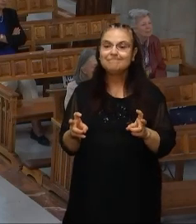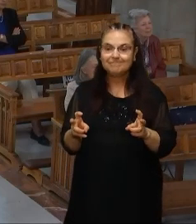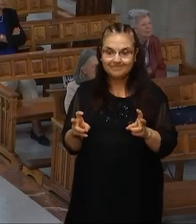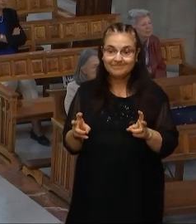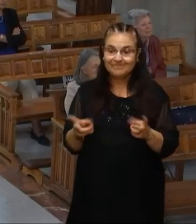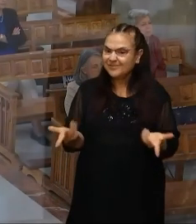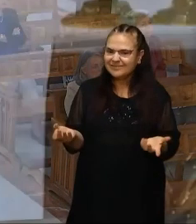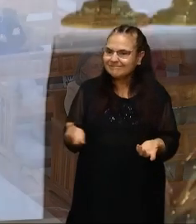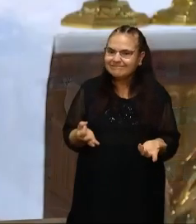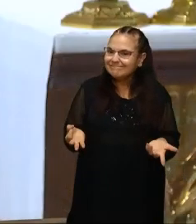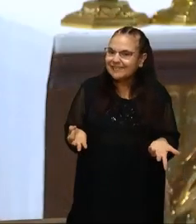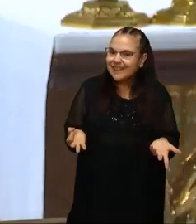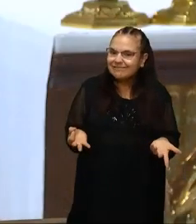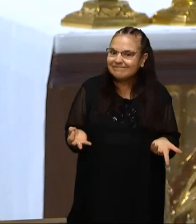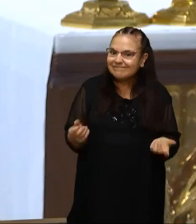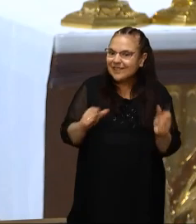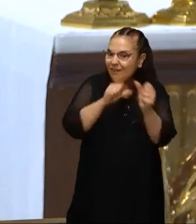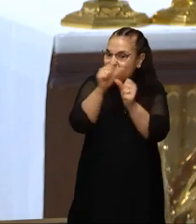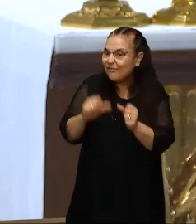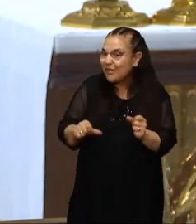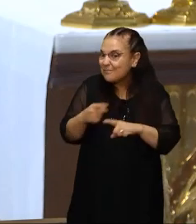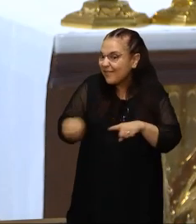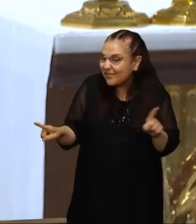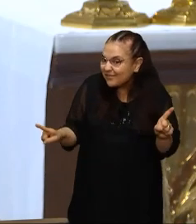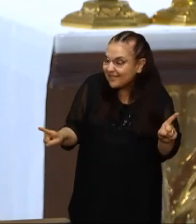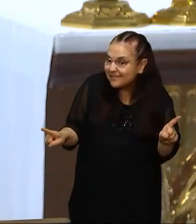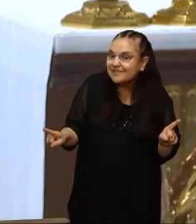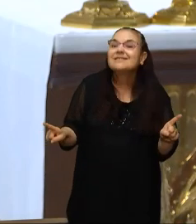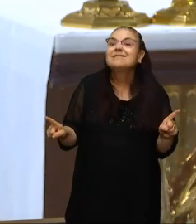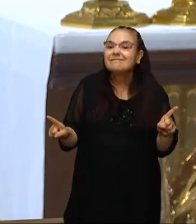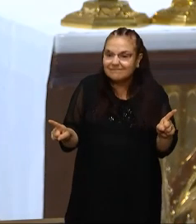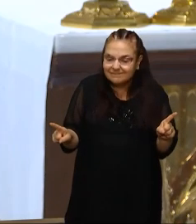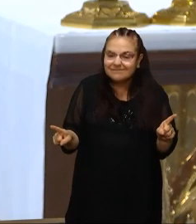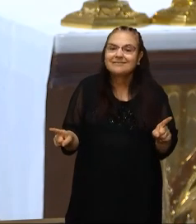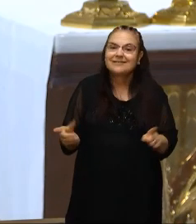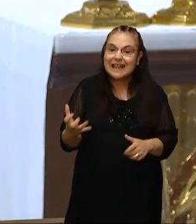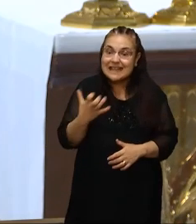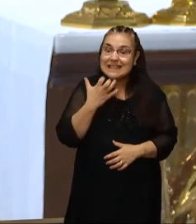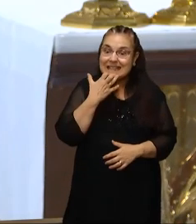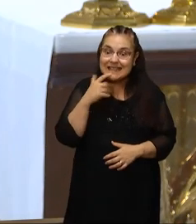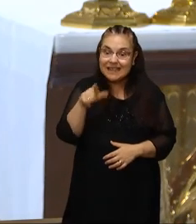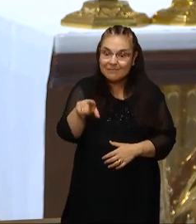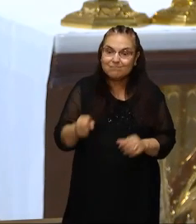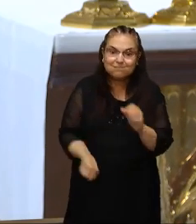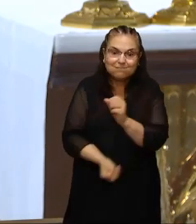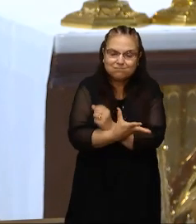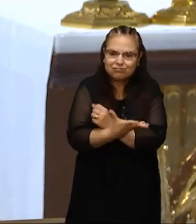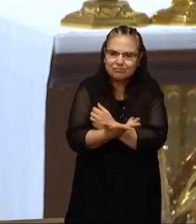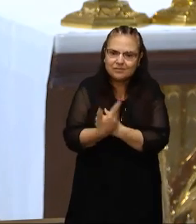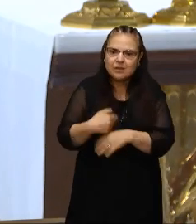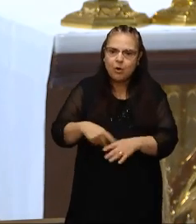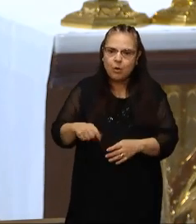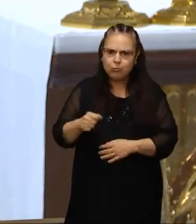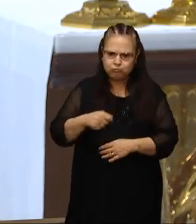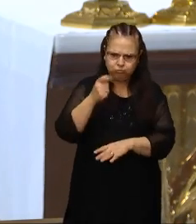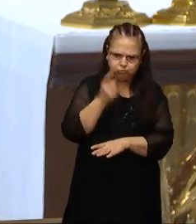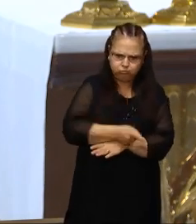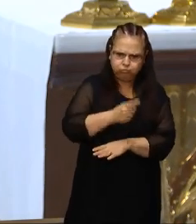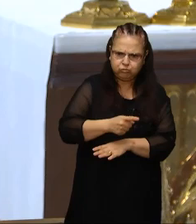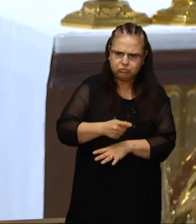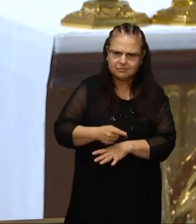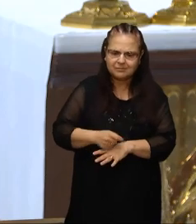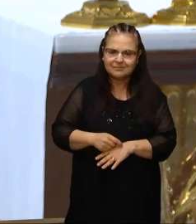¿De qué manera tan distinta sonaría el Evangelio en nosotros si surgiese de este modo y no como un arma arrojadiza